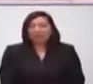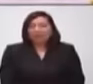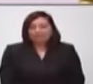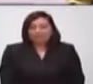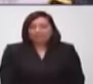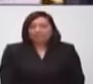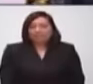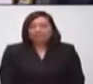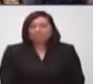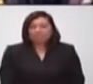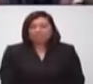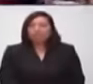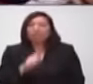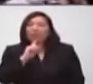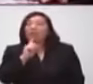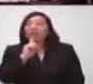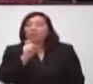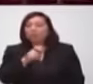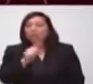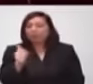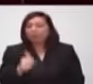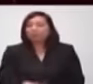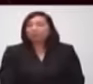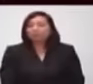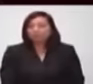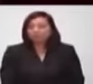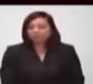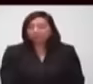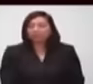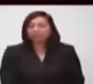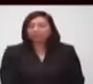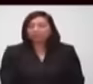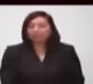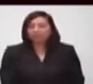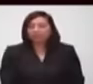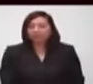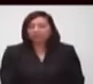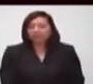al doctor Villafuerte. Bien, breve, por favor.